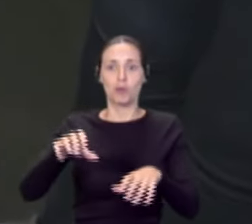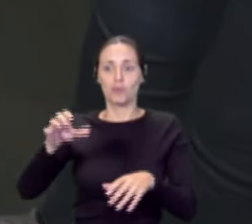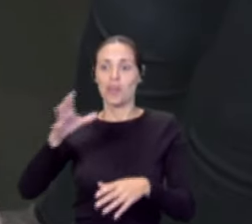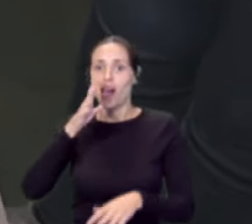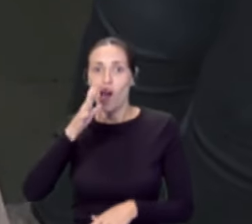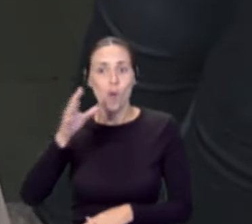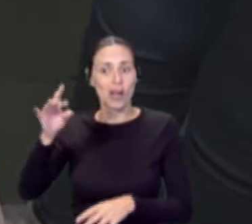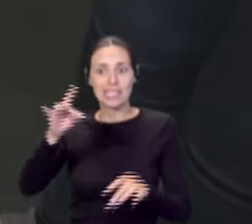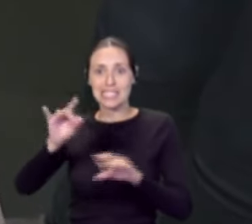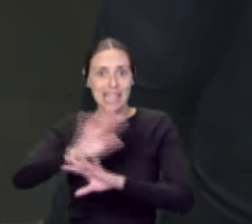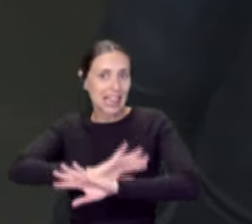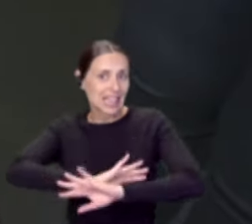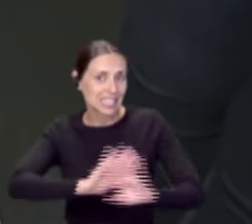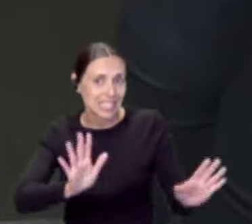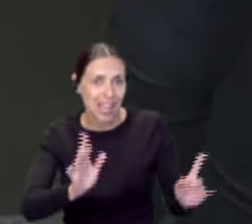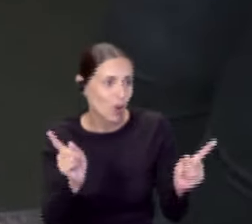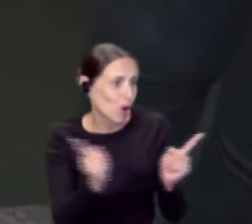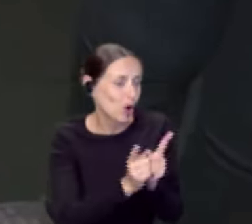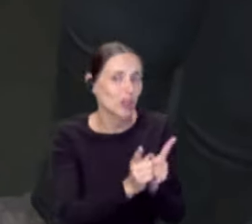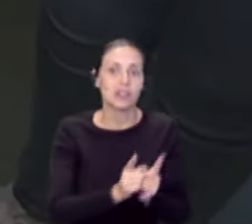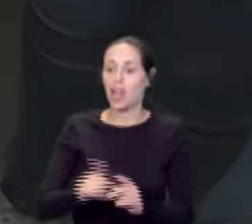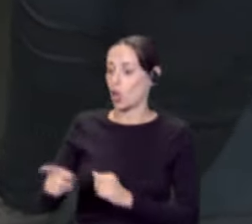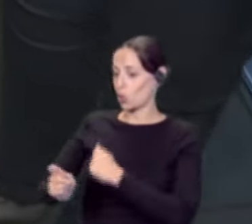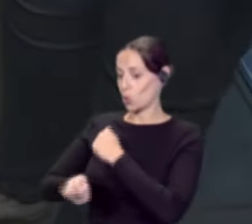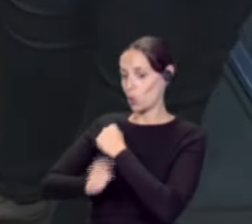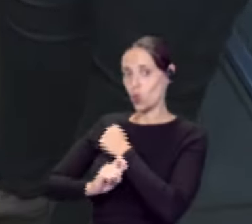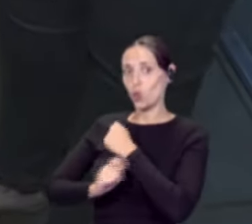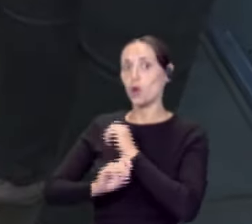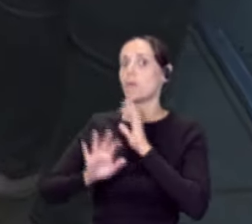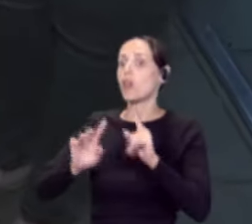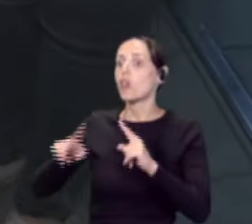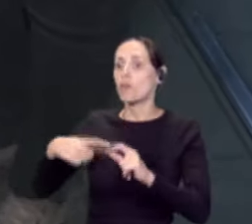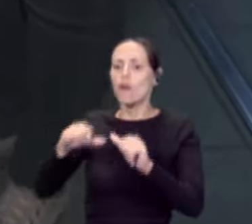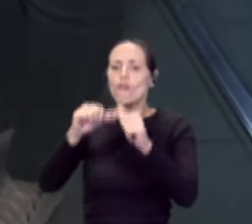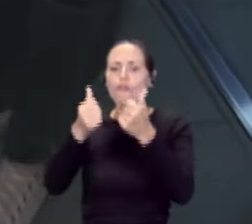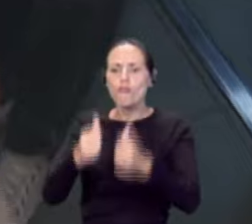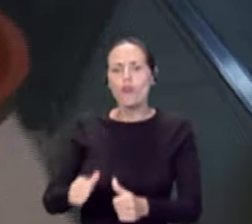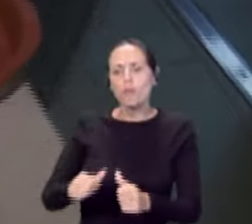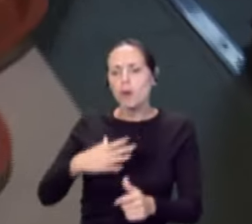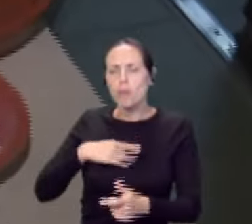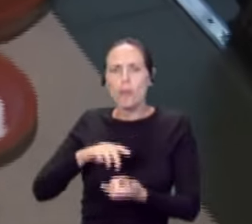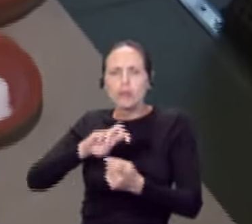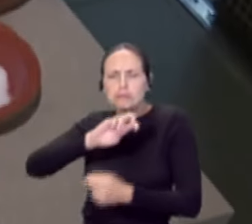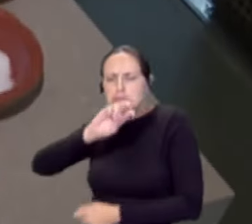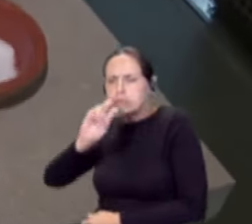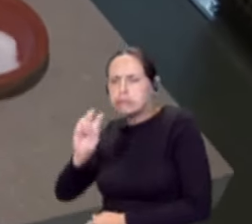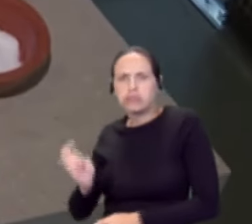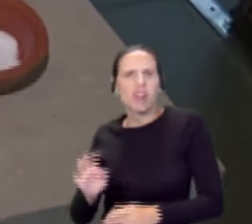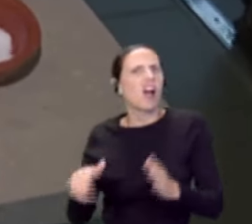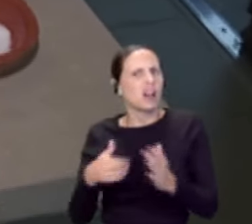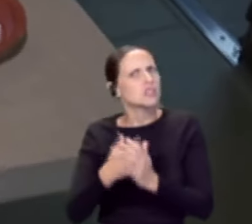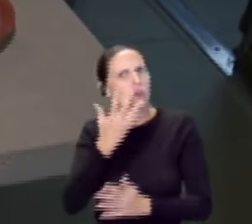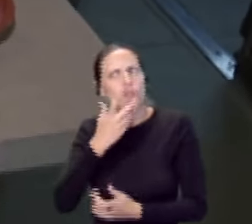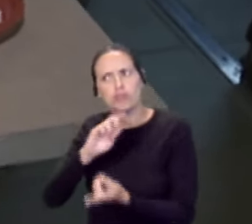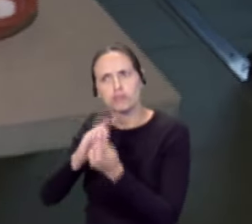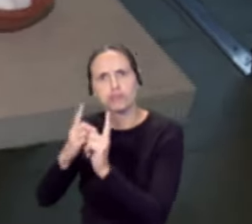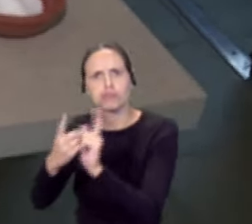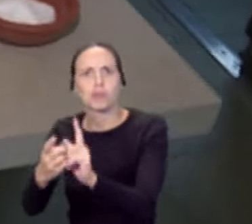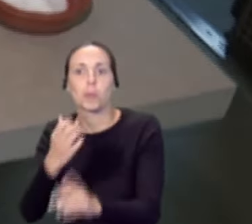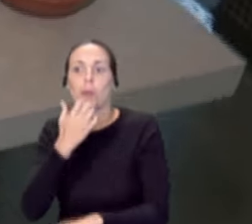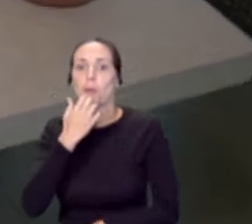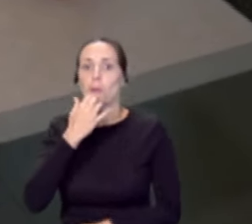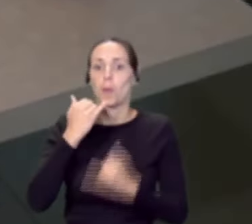para hacer la pasta. Yo decía, se puede hacer infinitas formas, ¿verdad? Incluso ya también se le cambia hasta el color. Vemos pasta